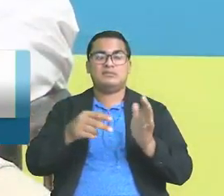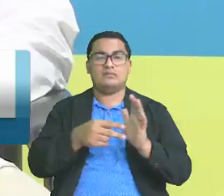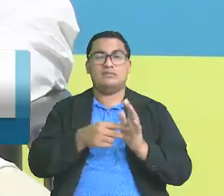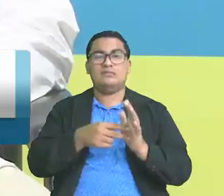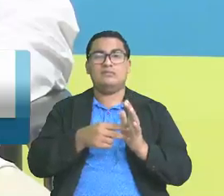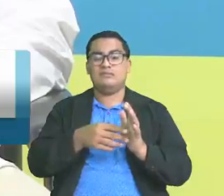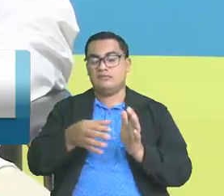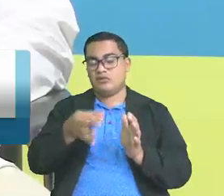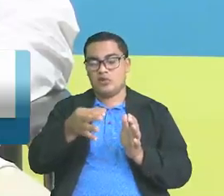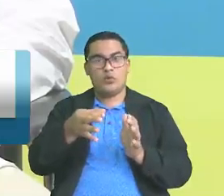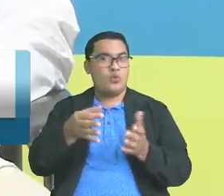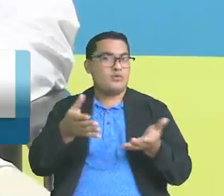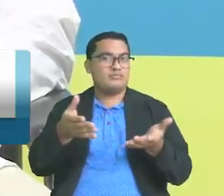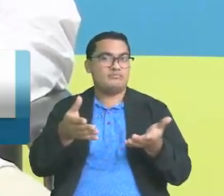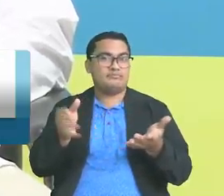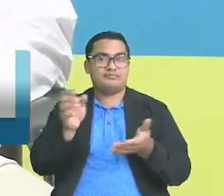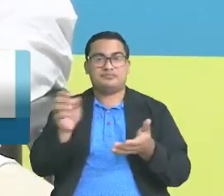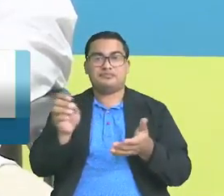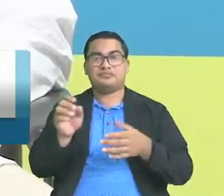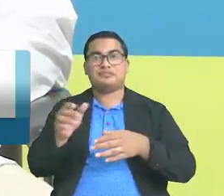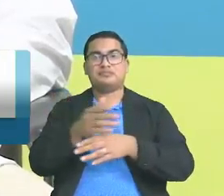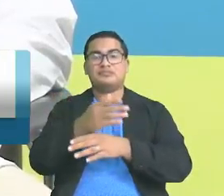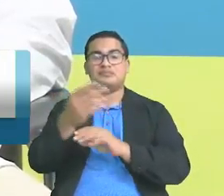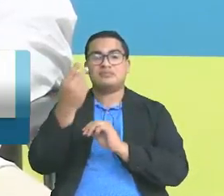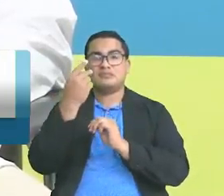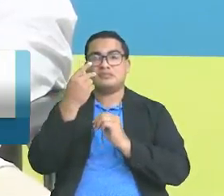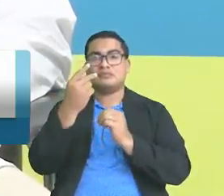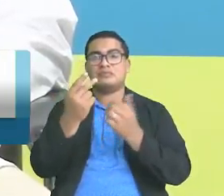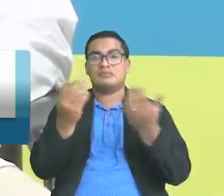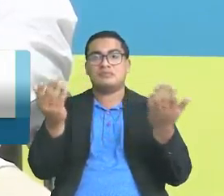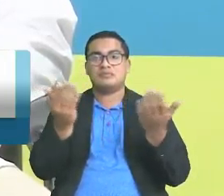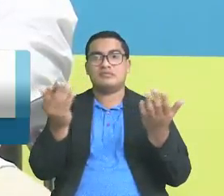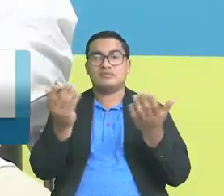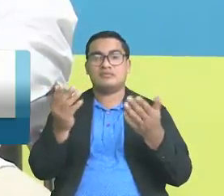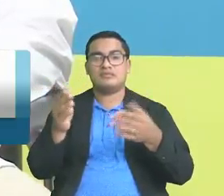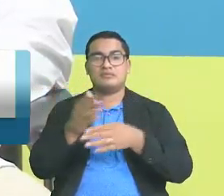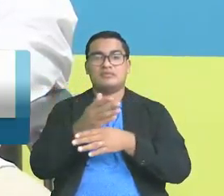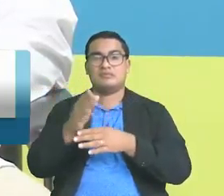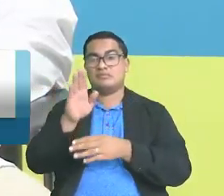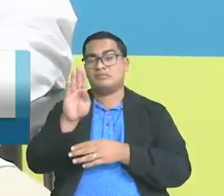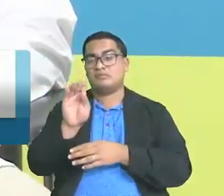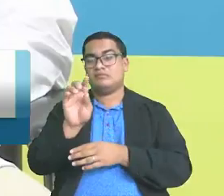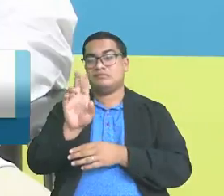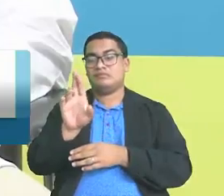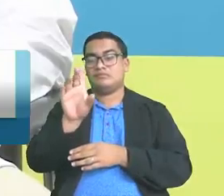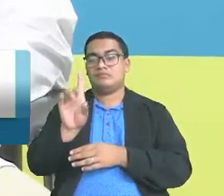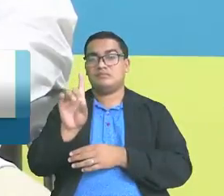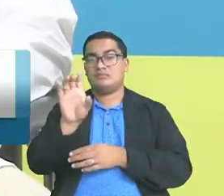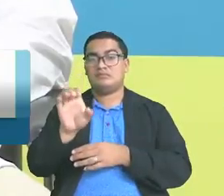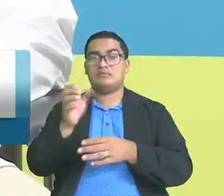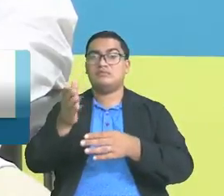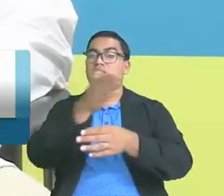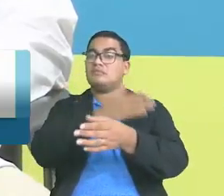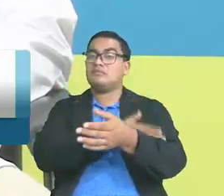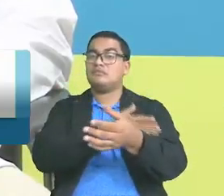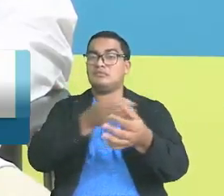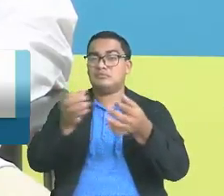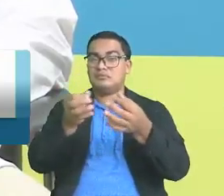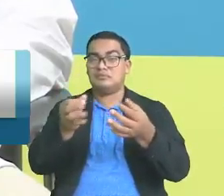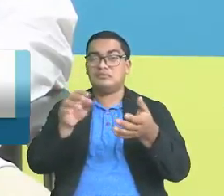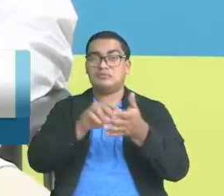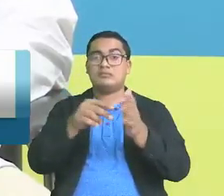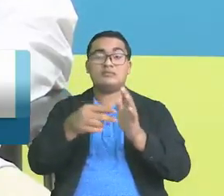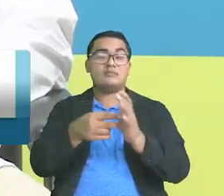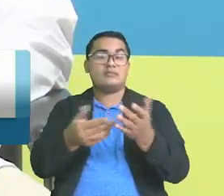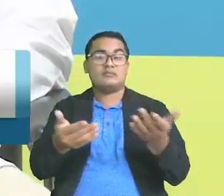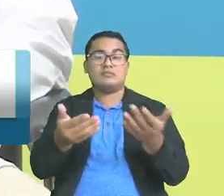bordes gruesos o no, si la que vimos allí, habría que ver los bordes de esa hernia. Antes de ello, ese es un signo de